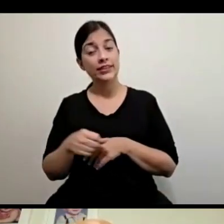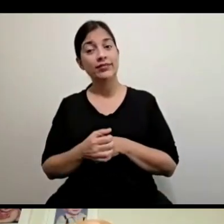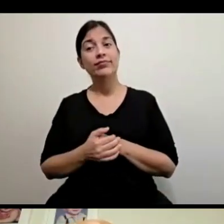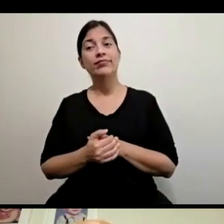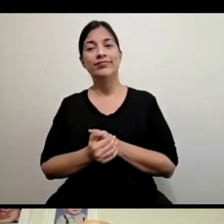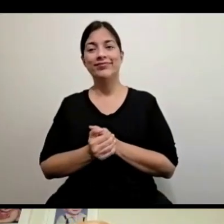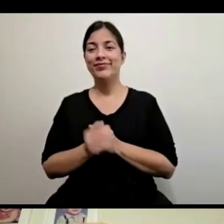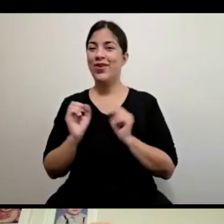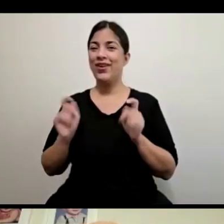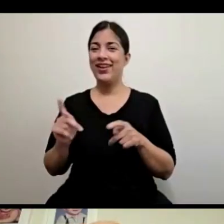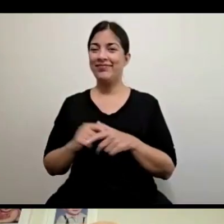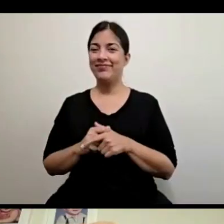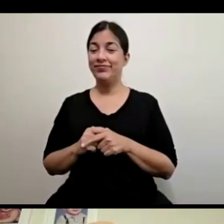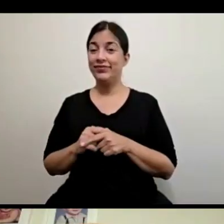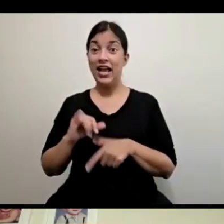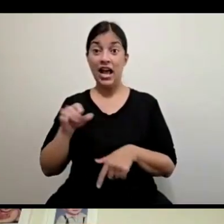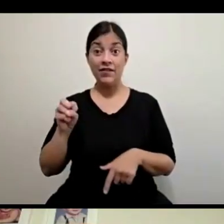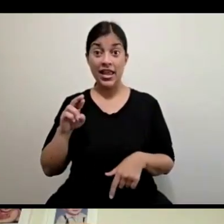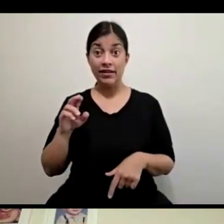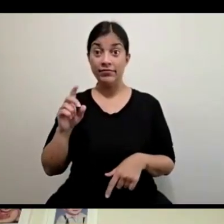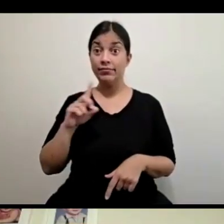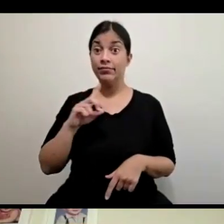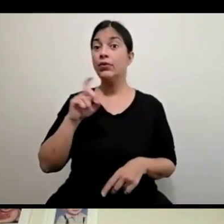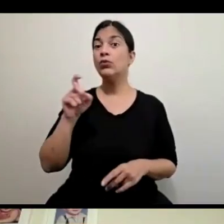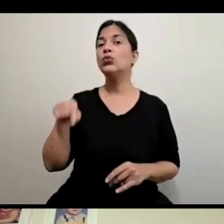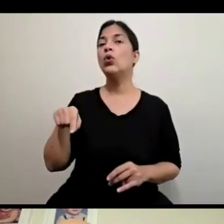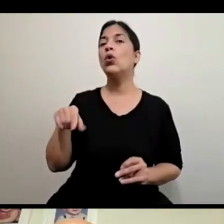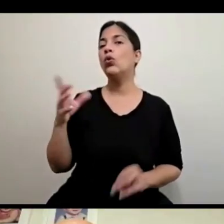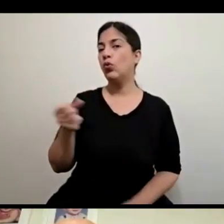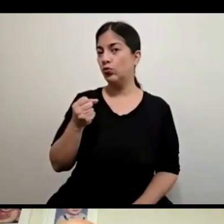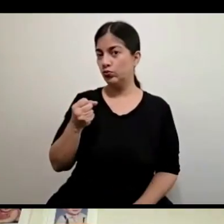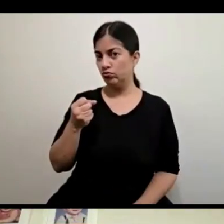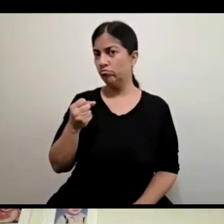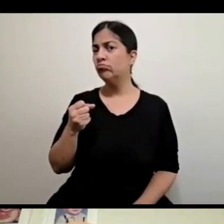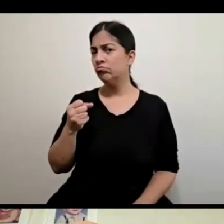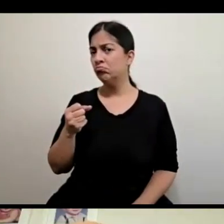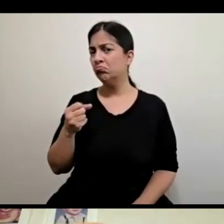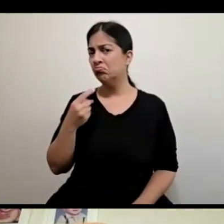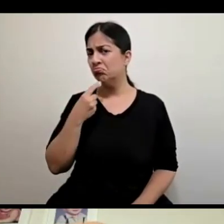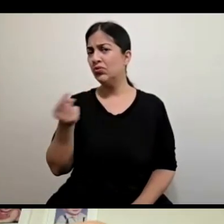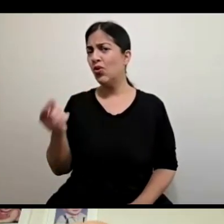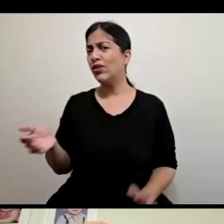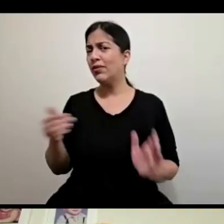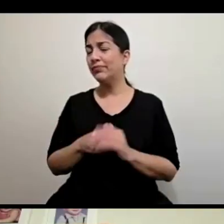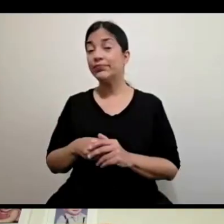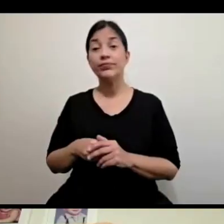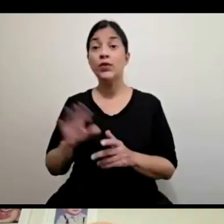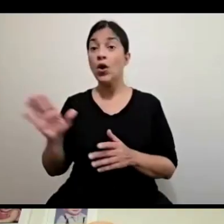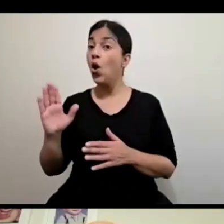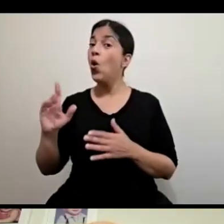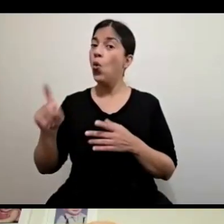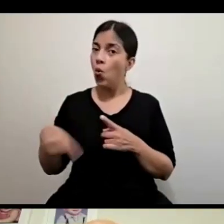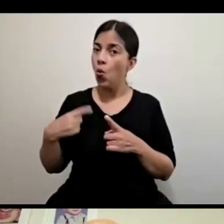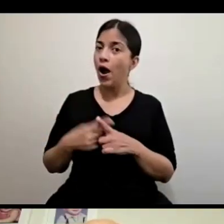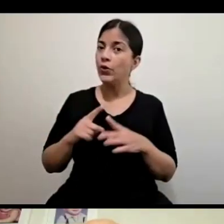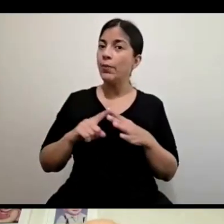Ok, Javier, tú dejaste una pregunta en el tintero. Zúmbala de nuevo. Dale. Bueno, ¿cuándo empieza, de momento,